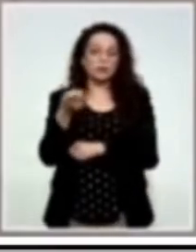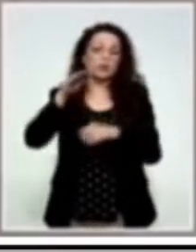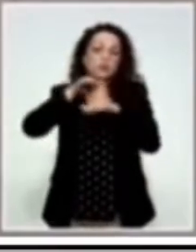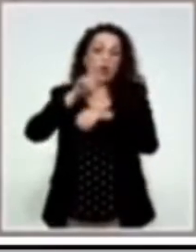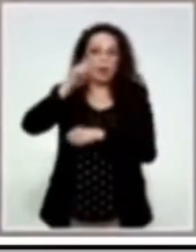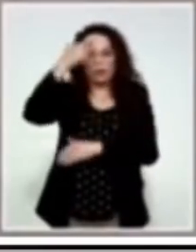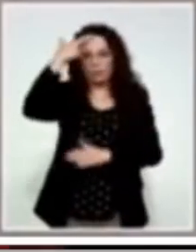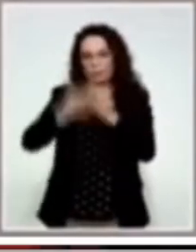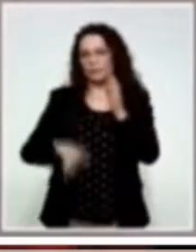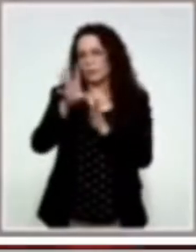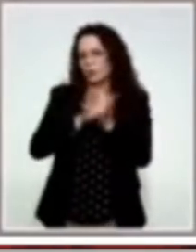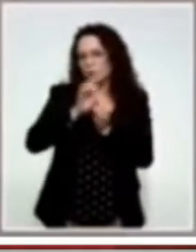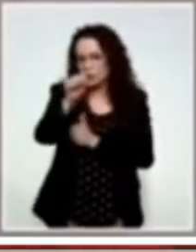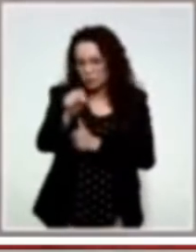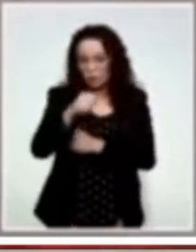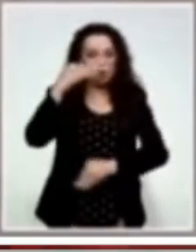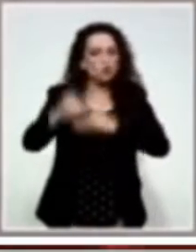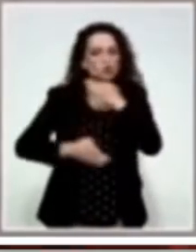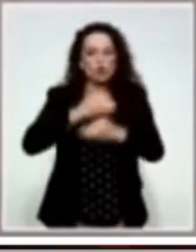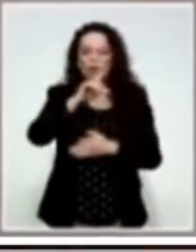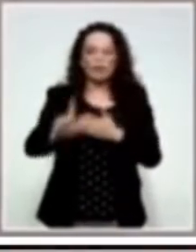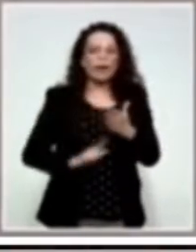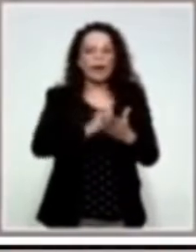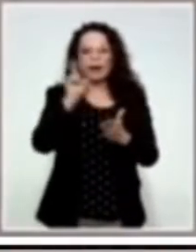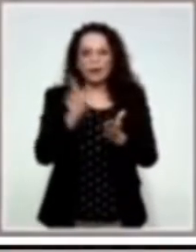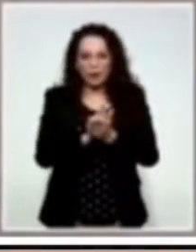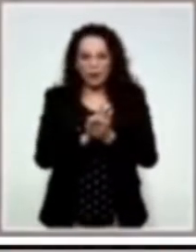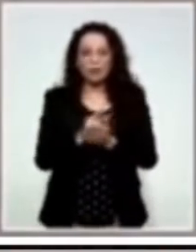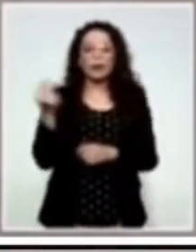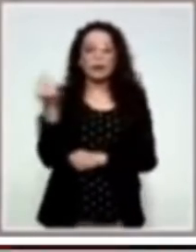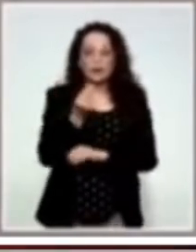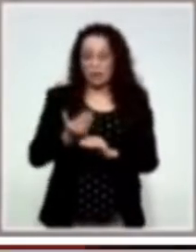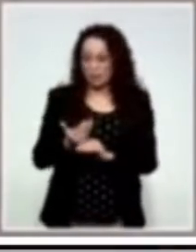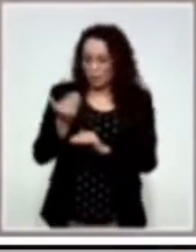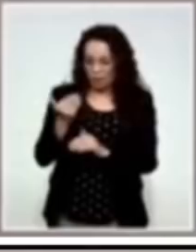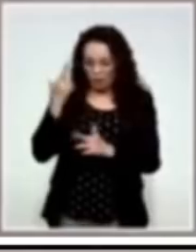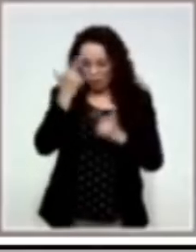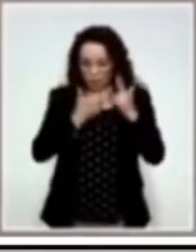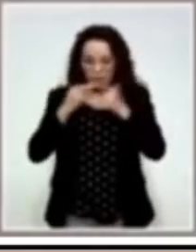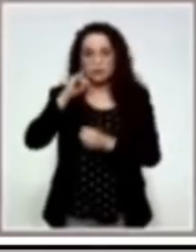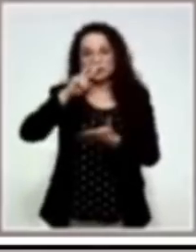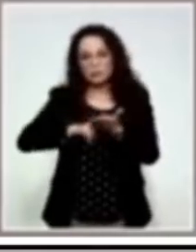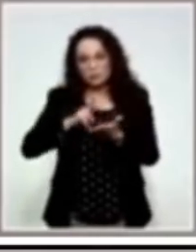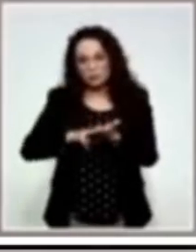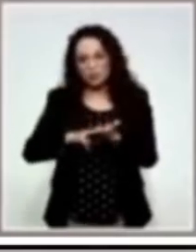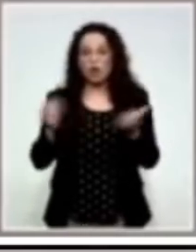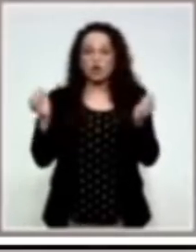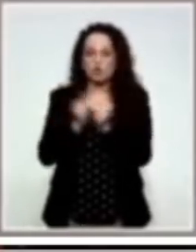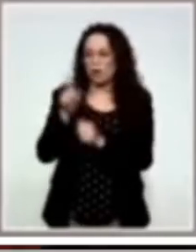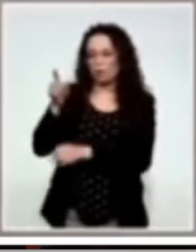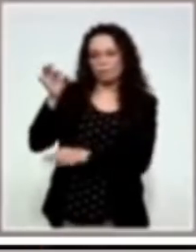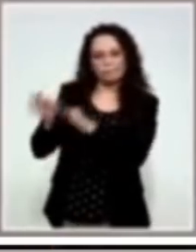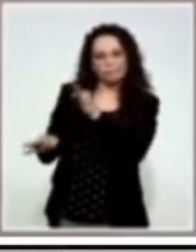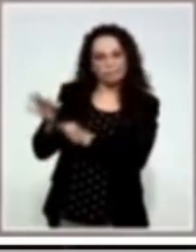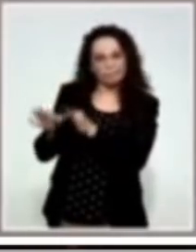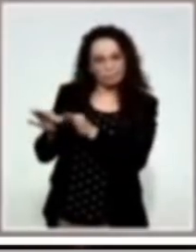tienen un principio de presunción de validez y derivan de un legislador democrático, y las ministras